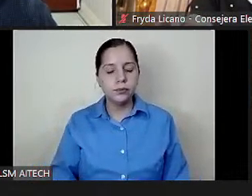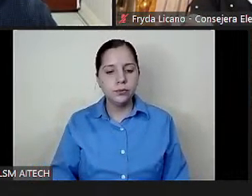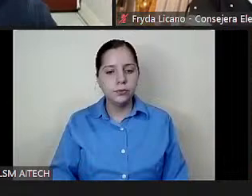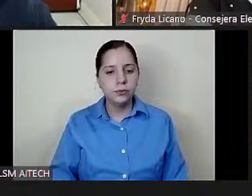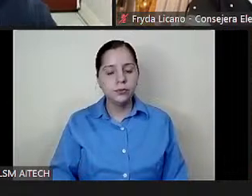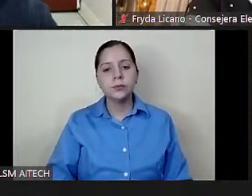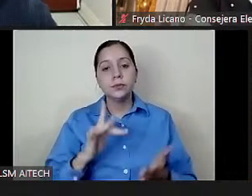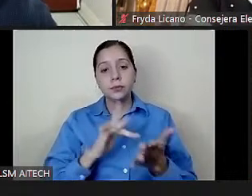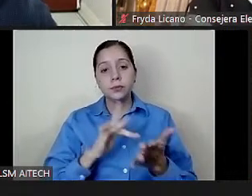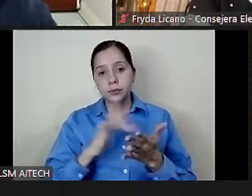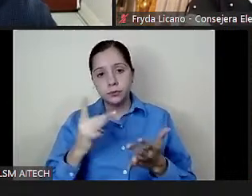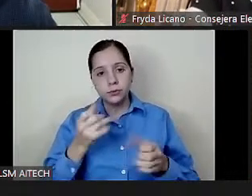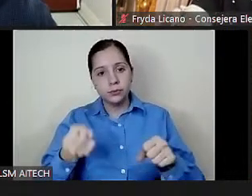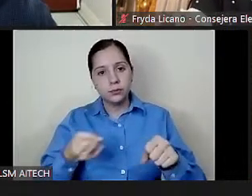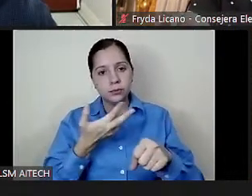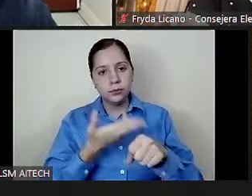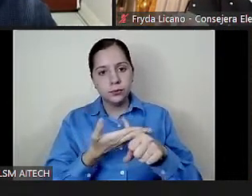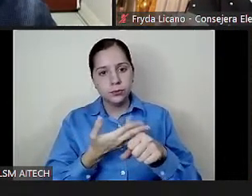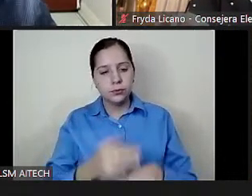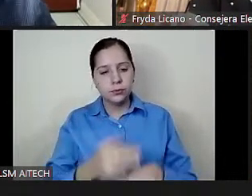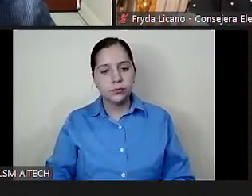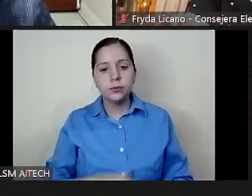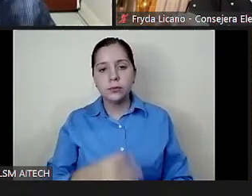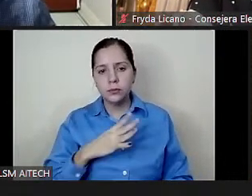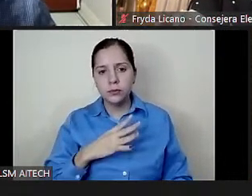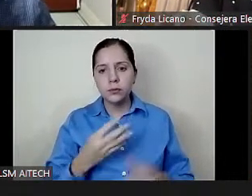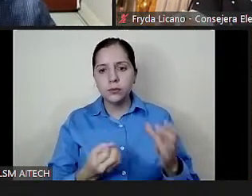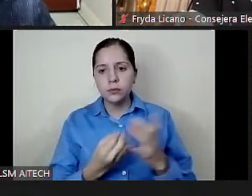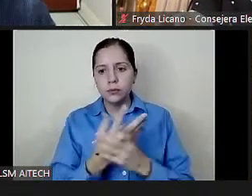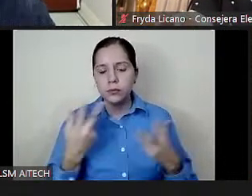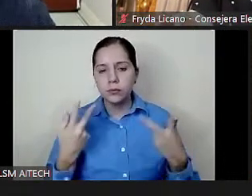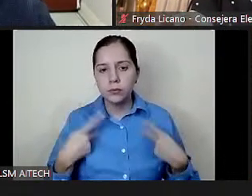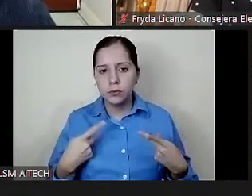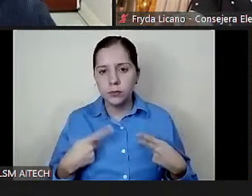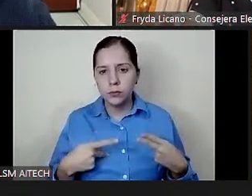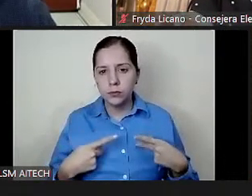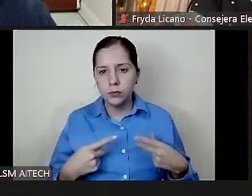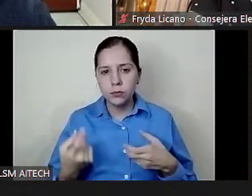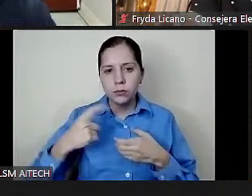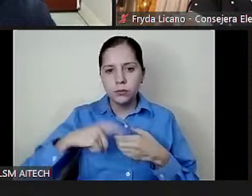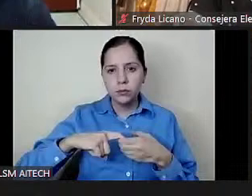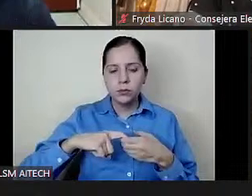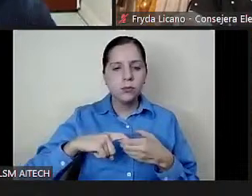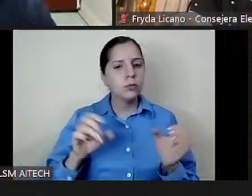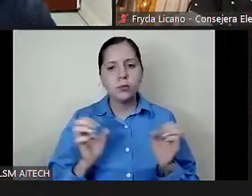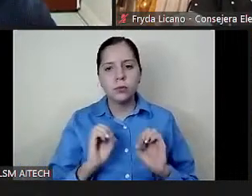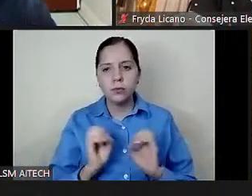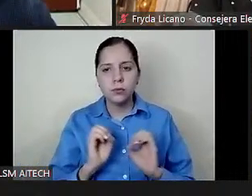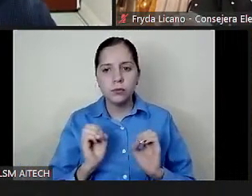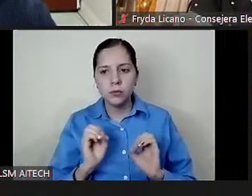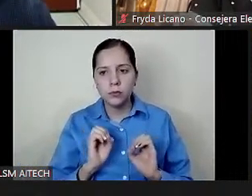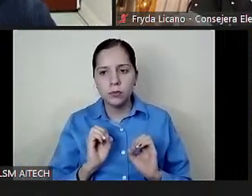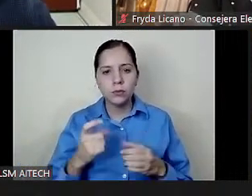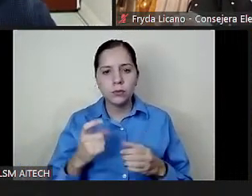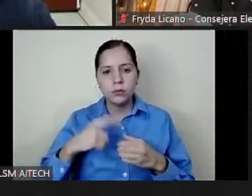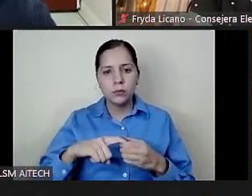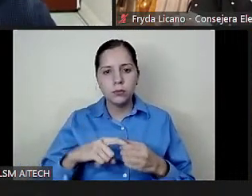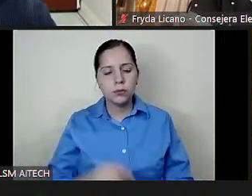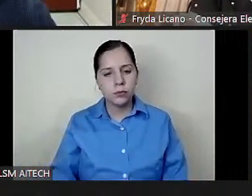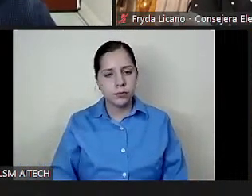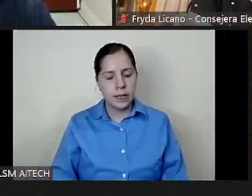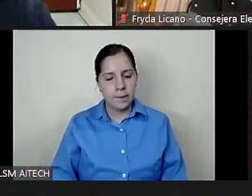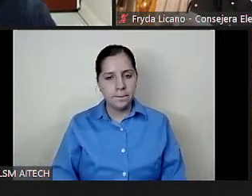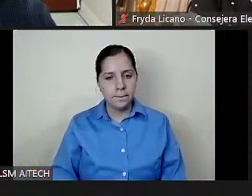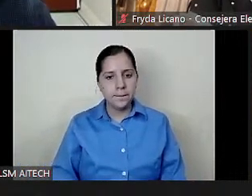Gracias, secretario. ¿Tenemos un nuevo integrante en la mesa? ¿Es así? No, presidenta, no acudió el día de hoy.